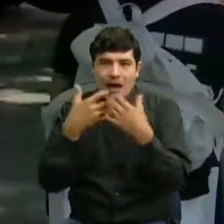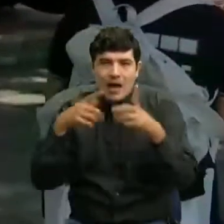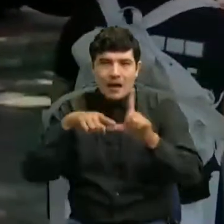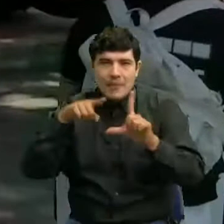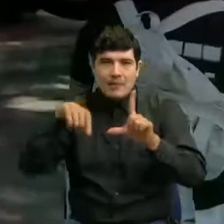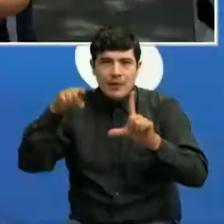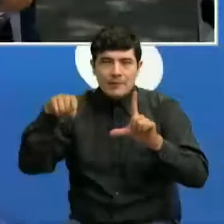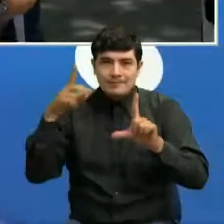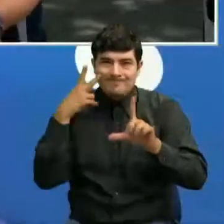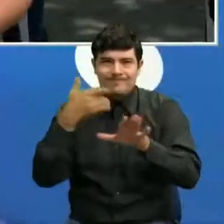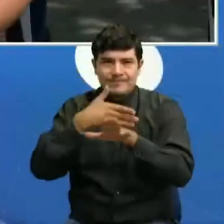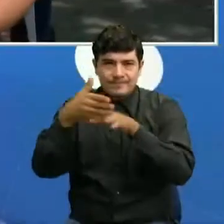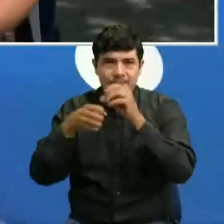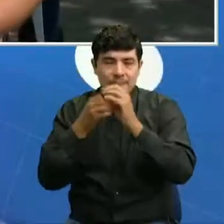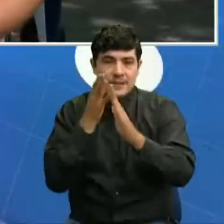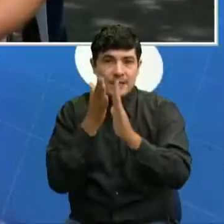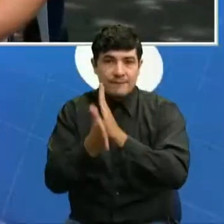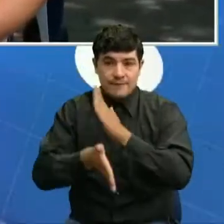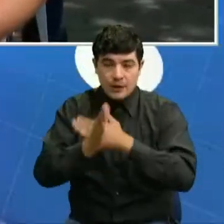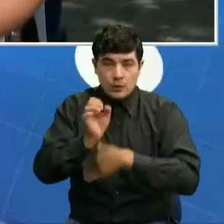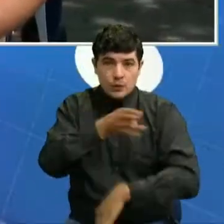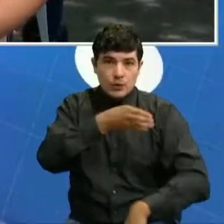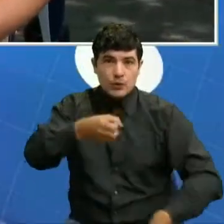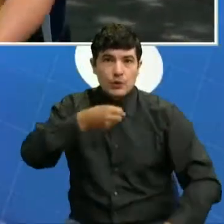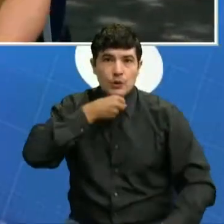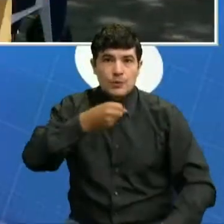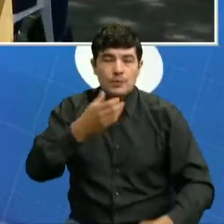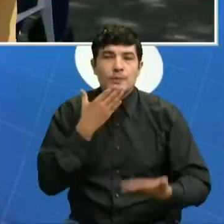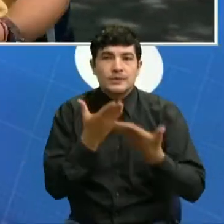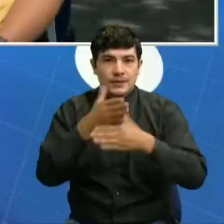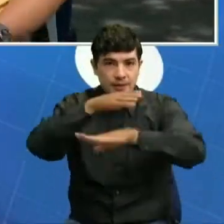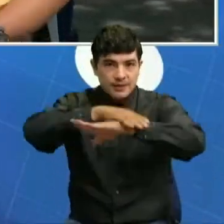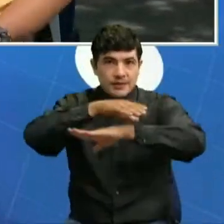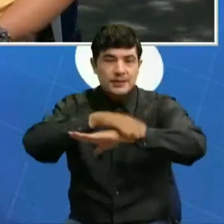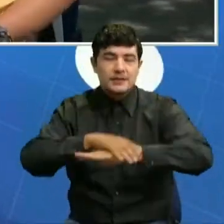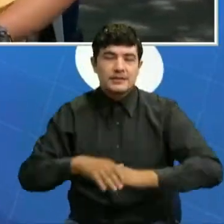que nosotros tenemos desde el malecón. Alfredo Pérez Durán para Oriente Noticias. Estamos informando.